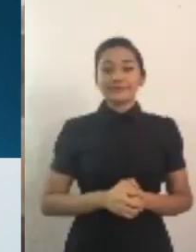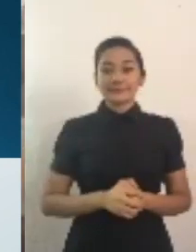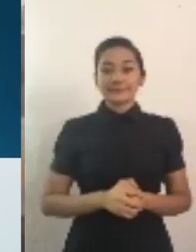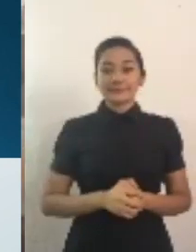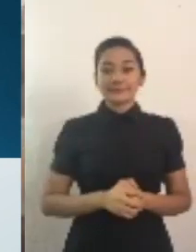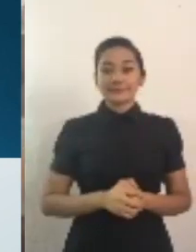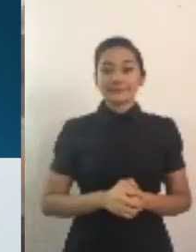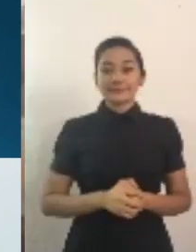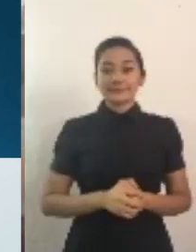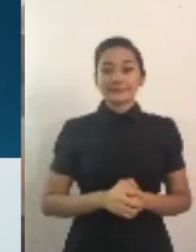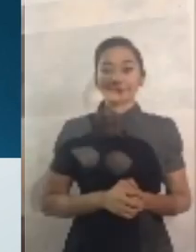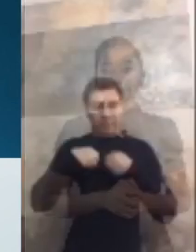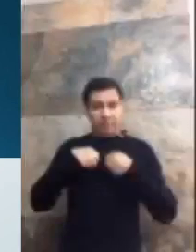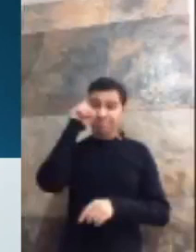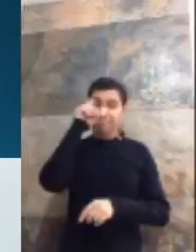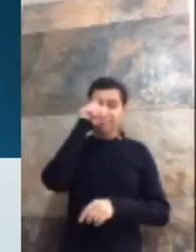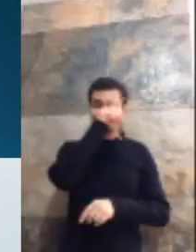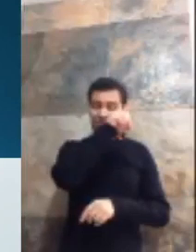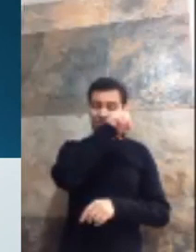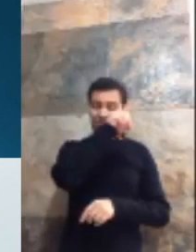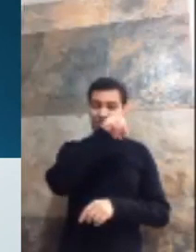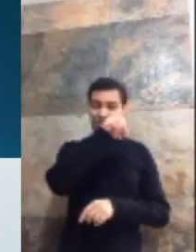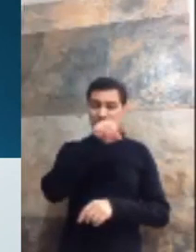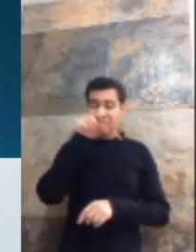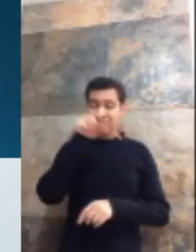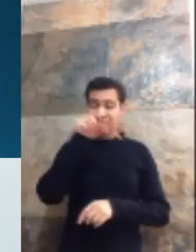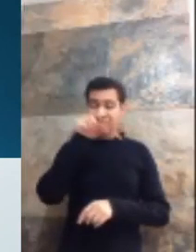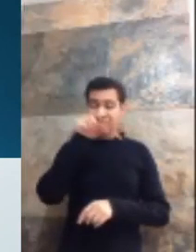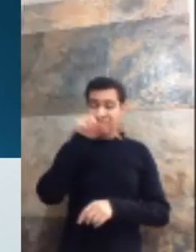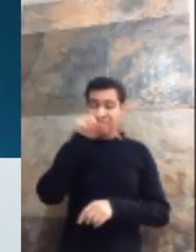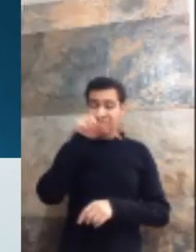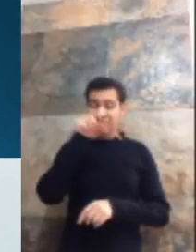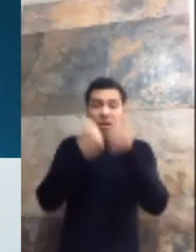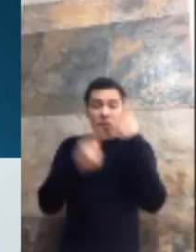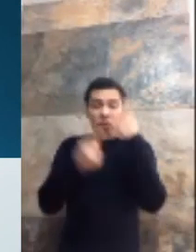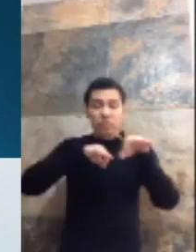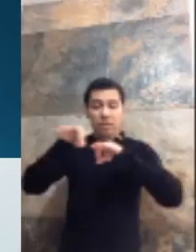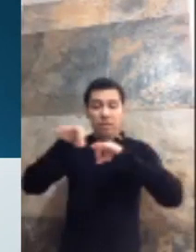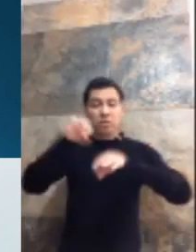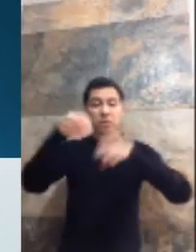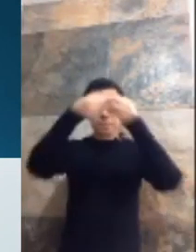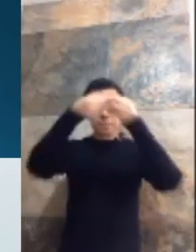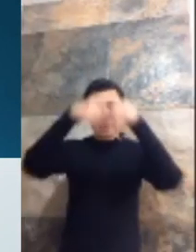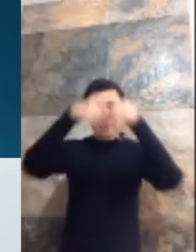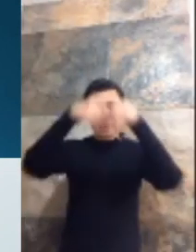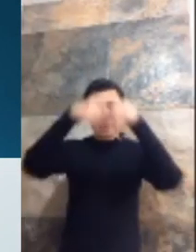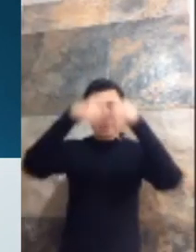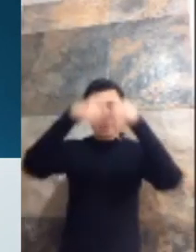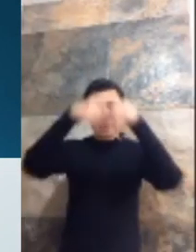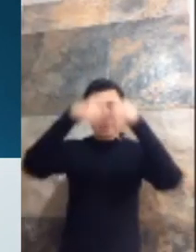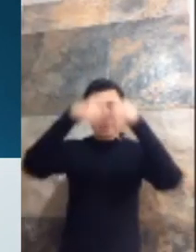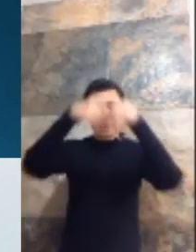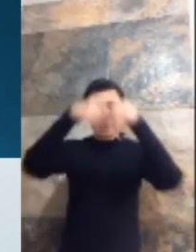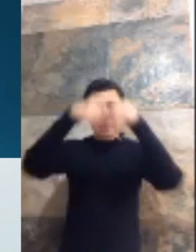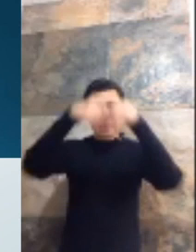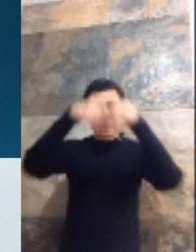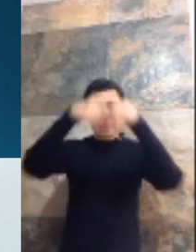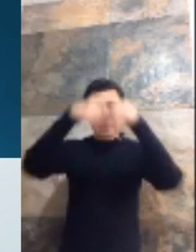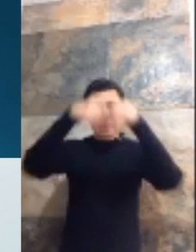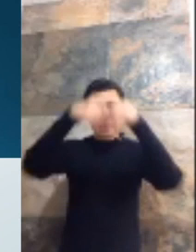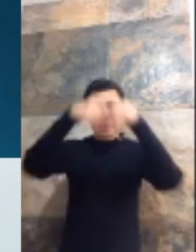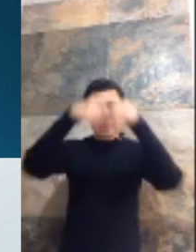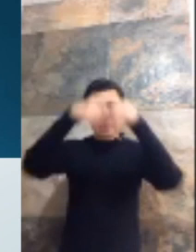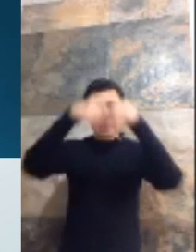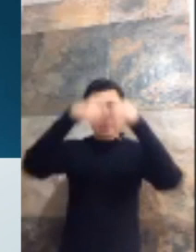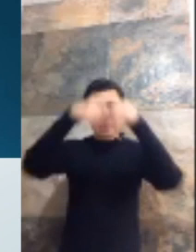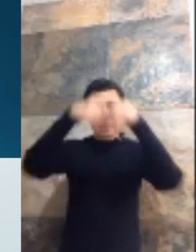que perdió su trabajo. Pensemos en alguien cuyo sitio de trabajo quebró, se tuvo que